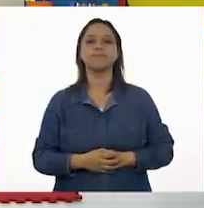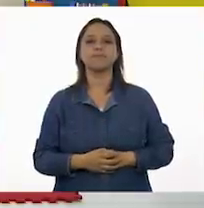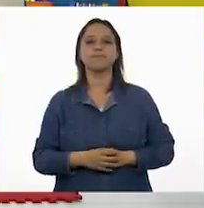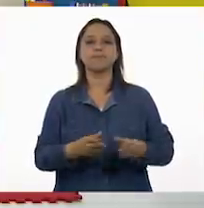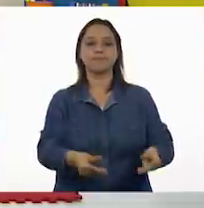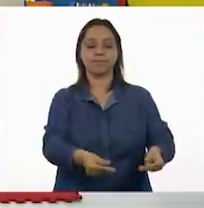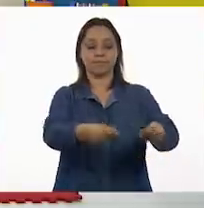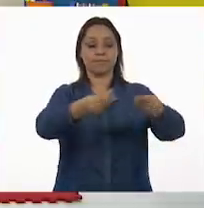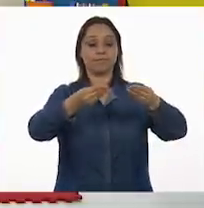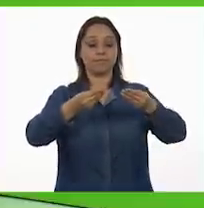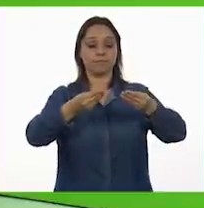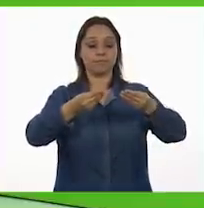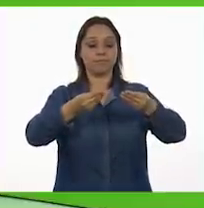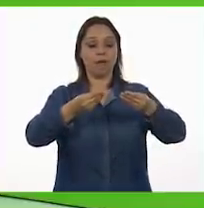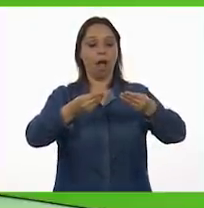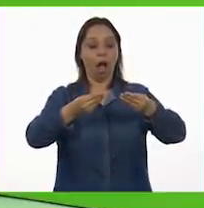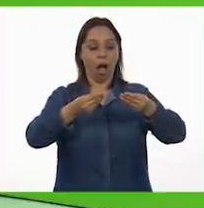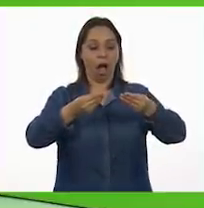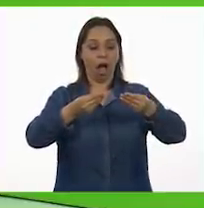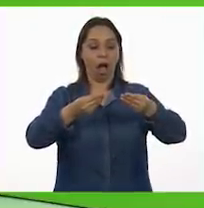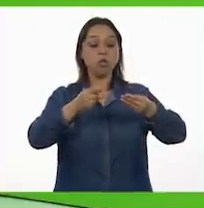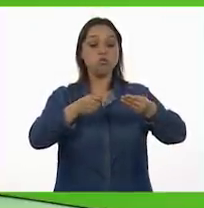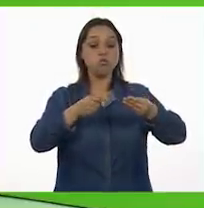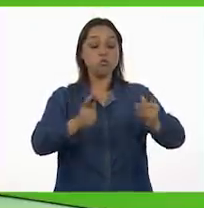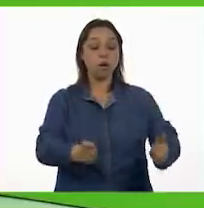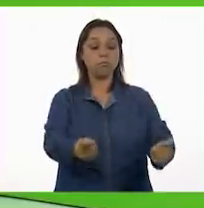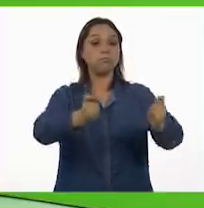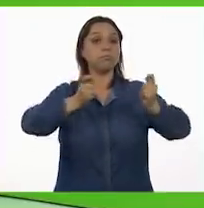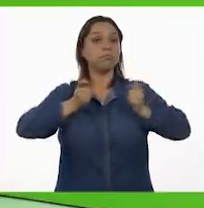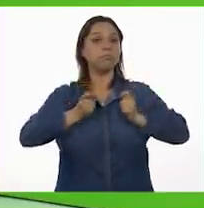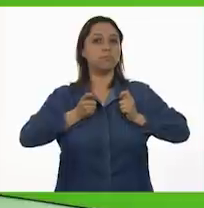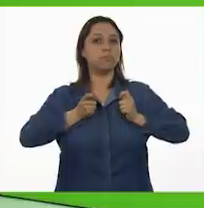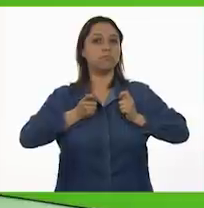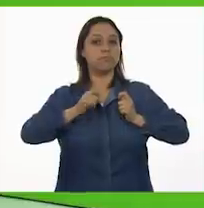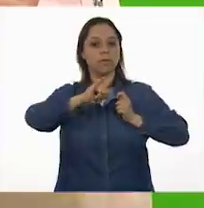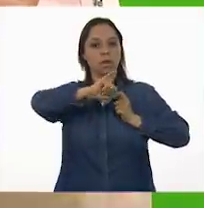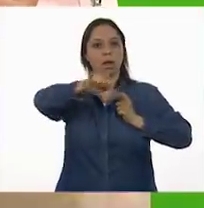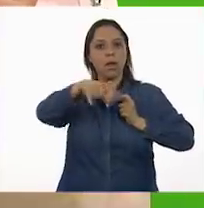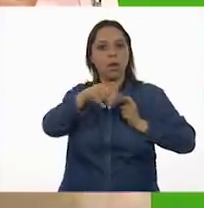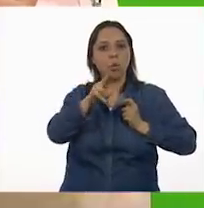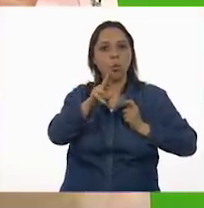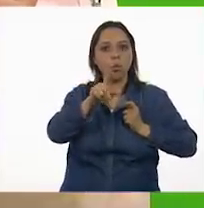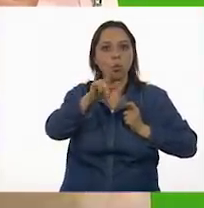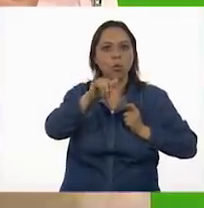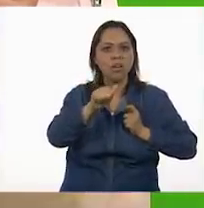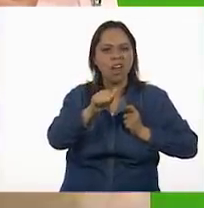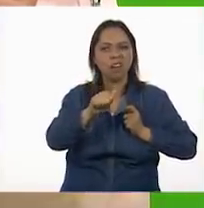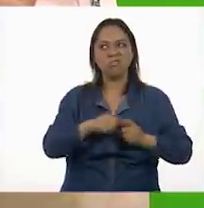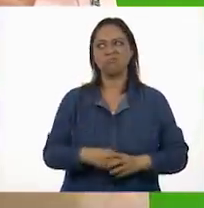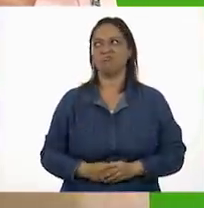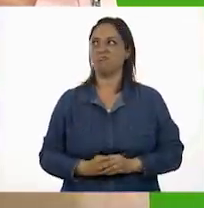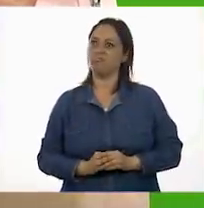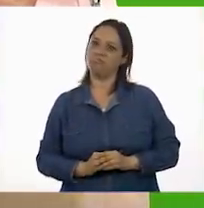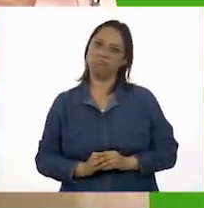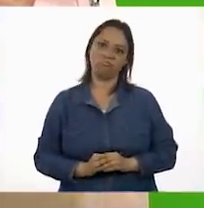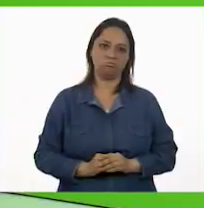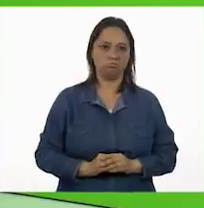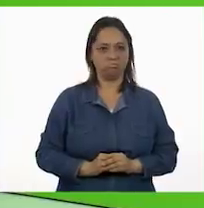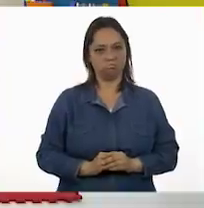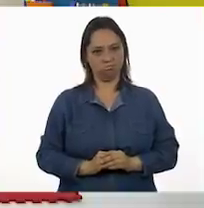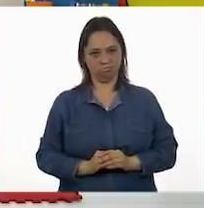Y dice, ponte en el lugar de Julia. Ay. A